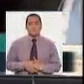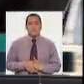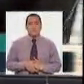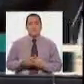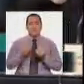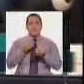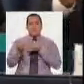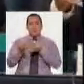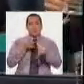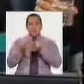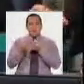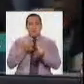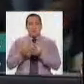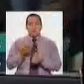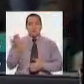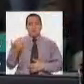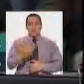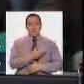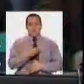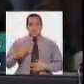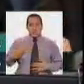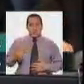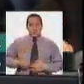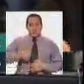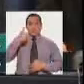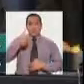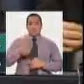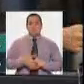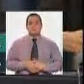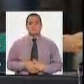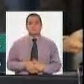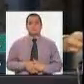Como ha señalado el presidente del Consejo de Ministros,